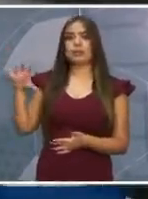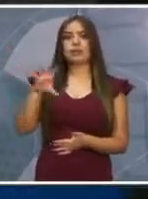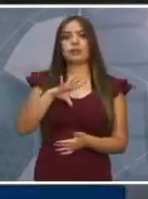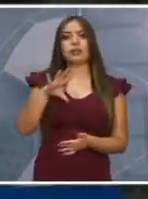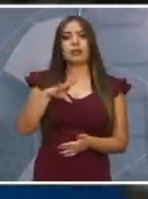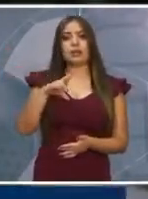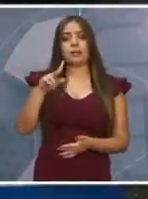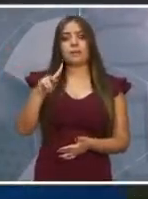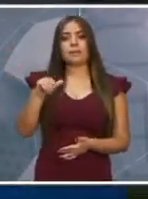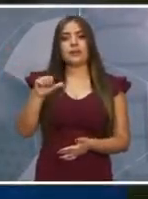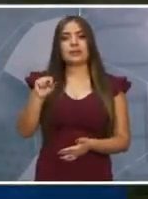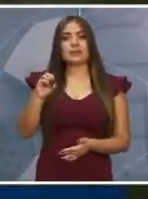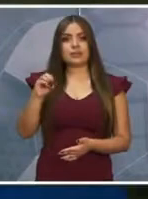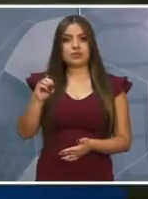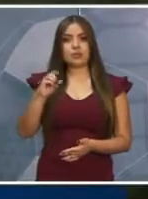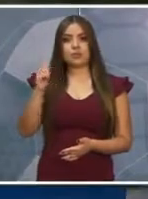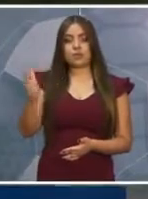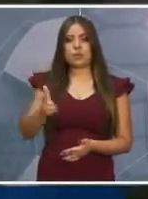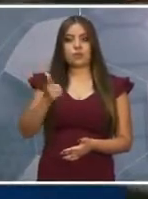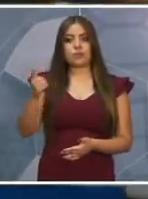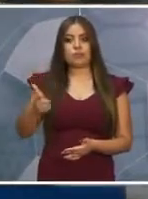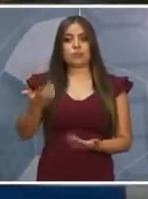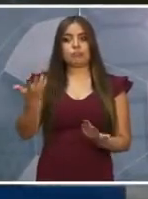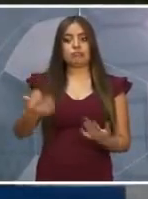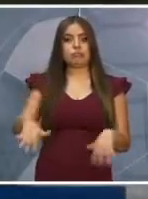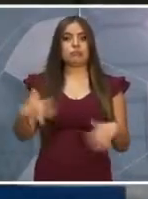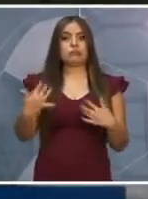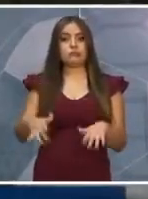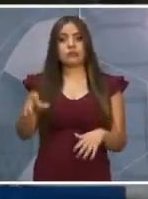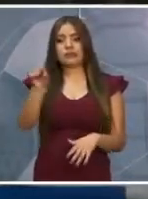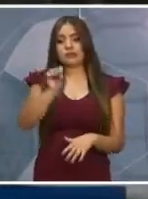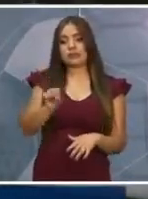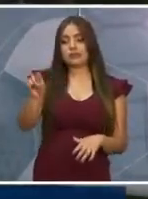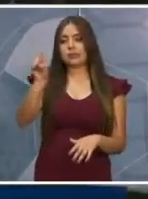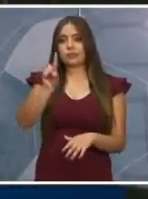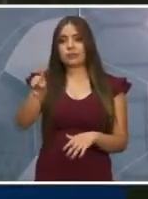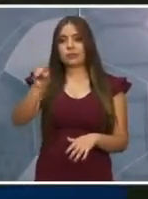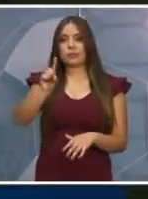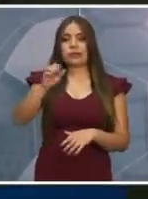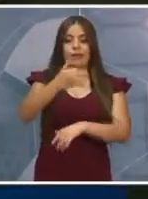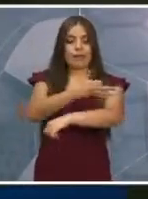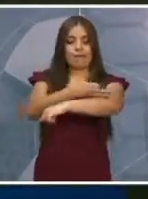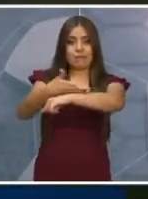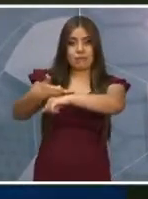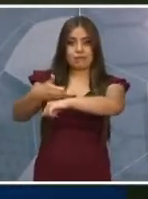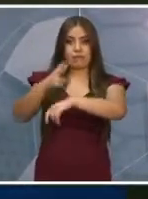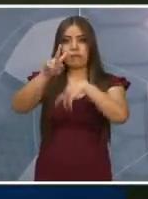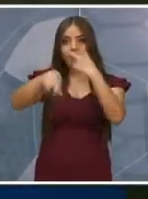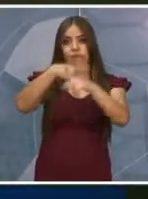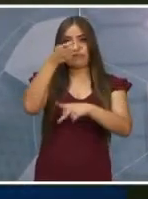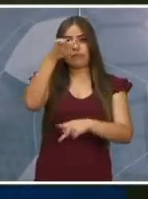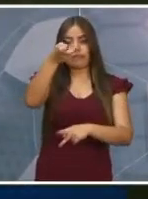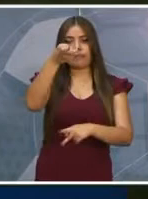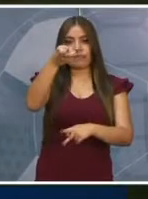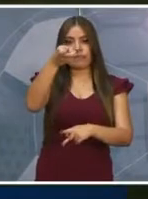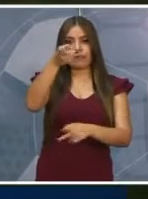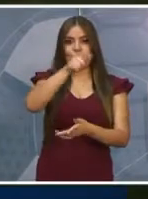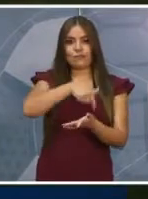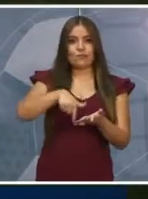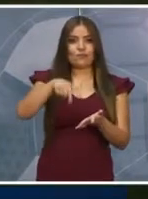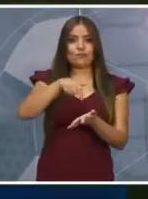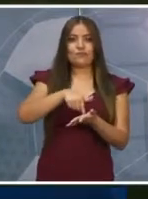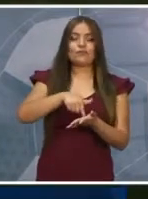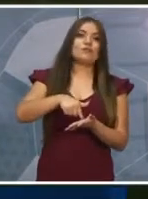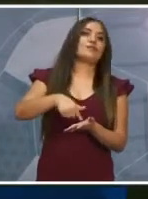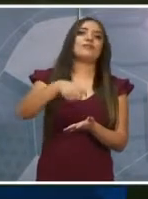aquí. Imagínate los fines de semana donde familias pues acuden a este tipo de espacios de recreación, muchos de